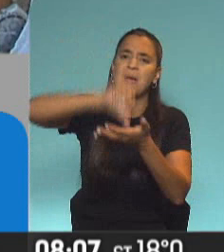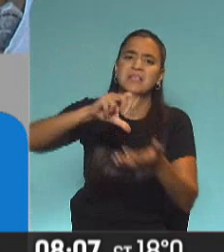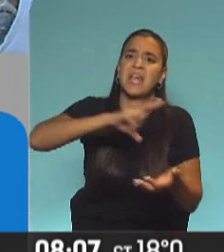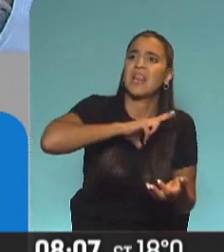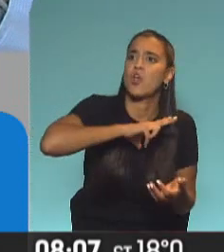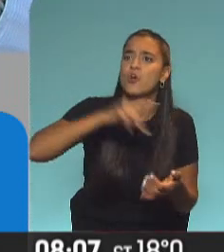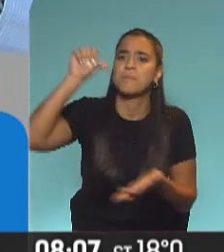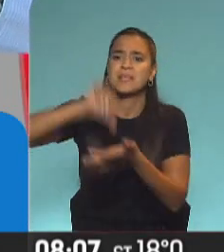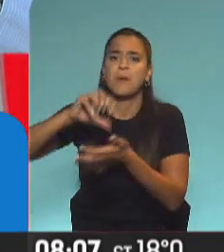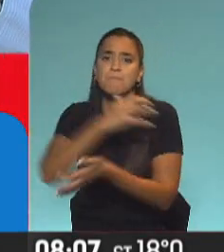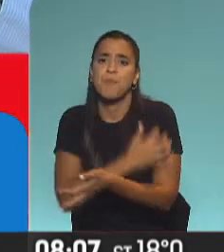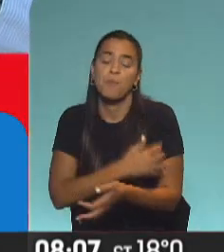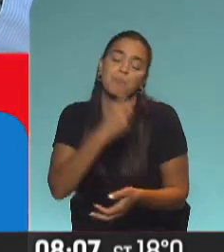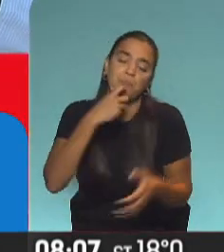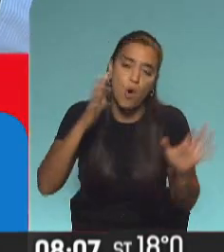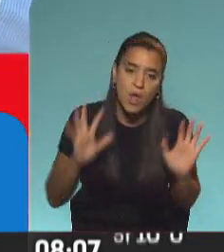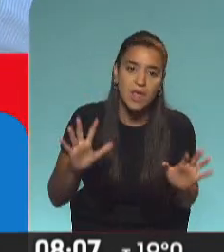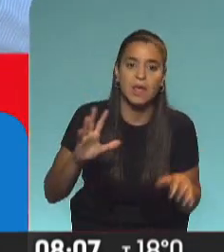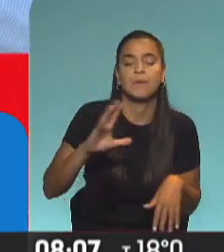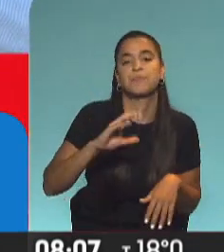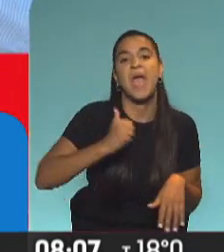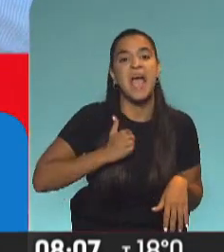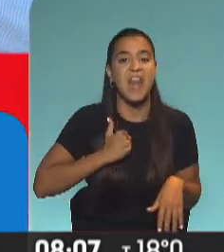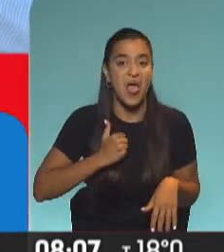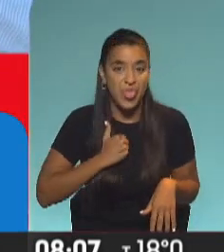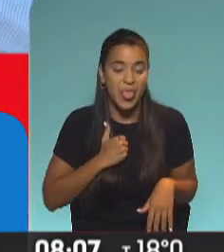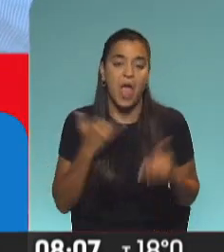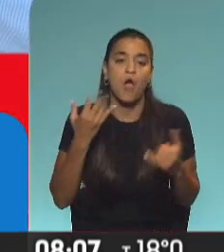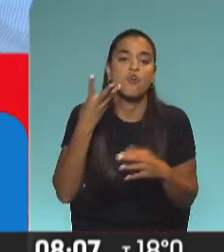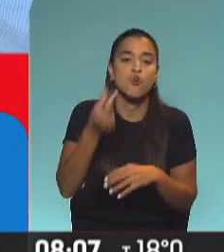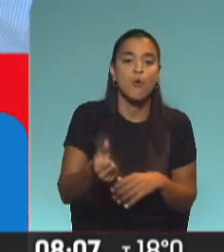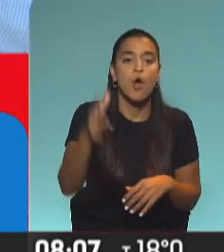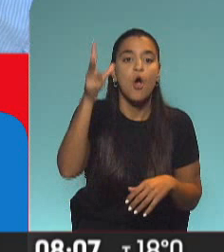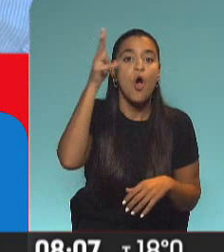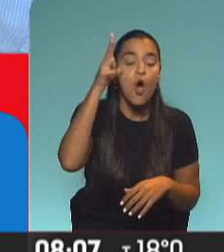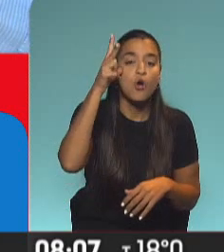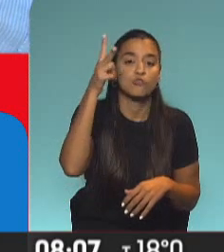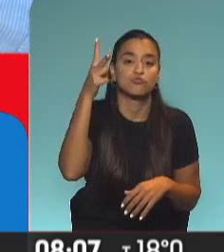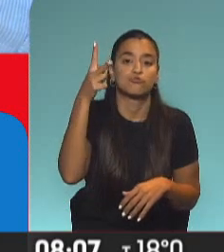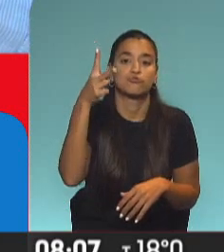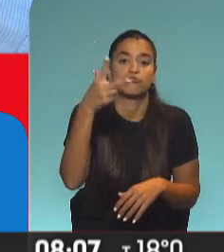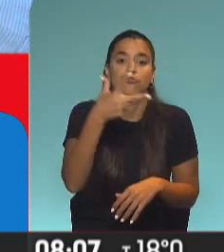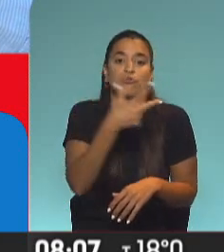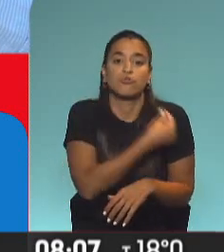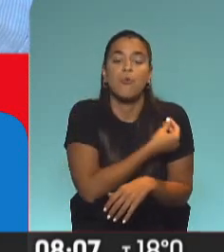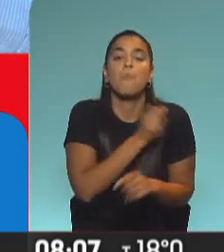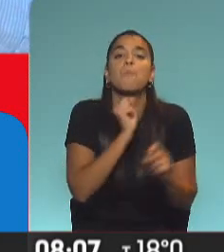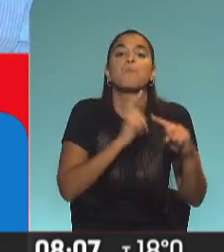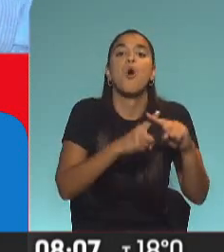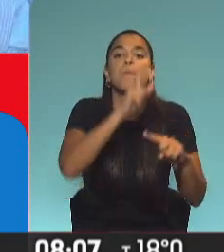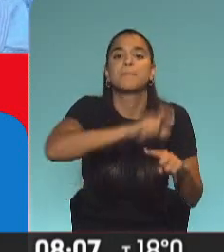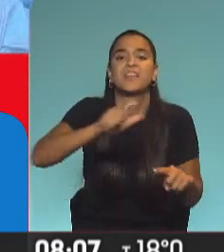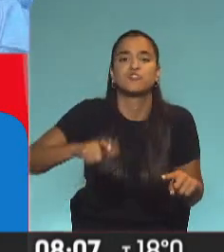países pobres. Cuando uno se entera que, por ejemplo, Canadá ha comprado 8 dosis por cada